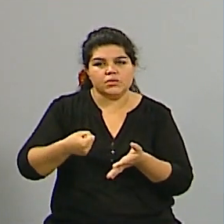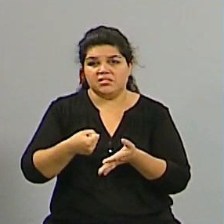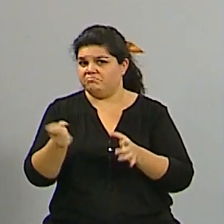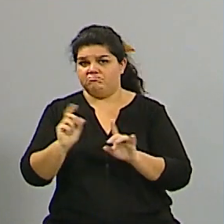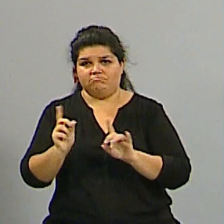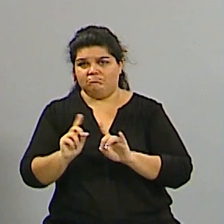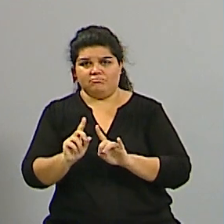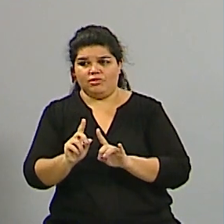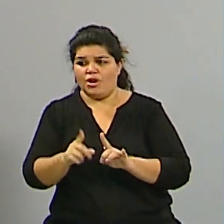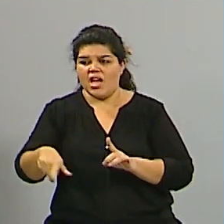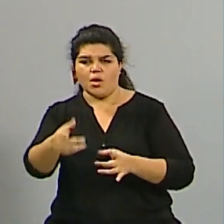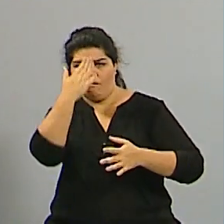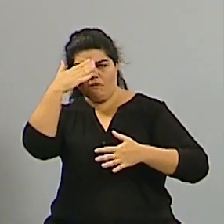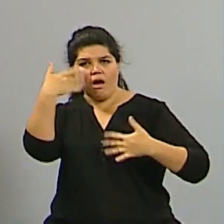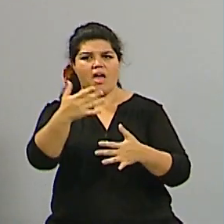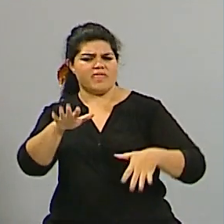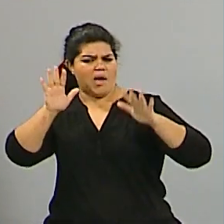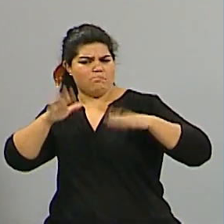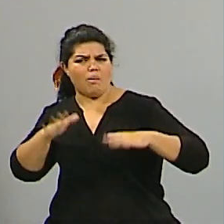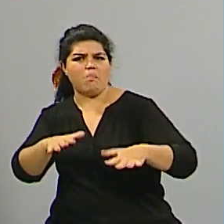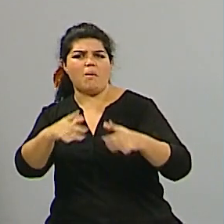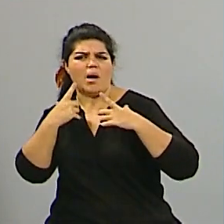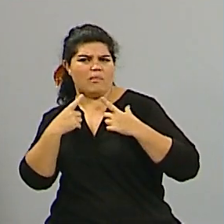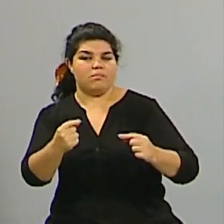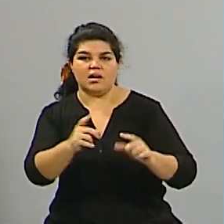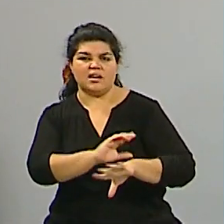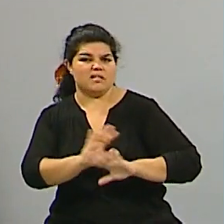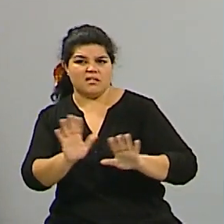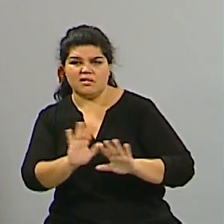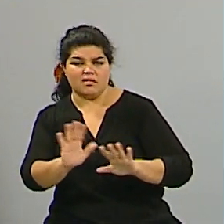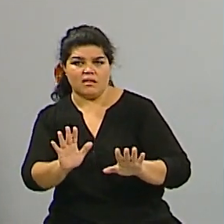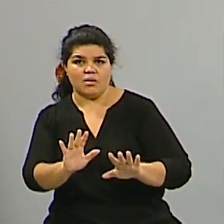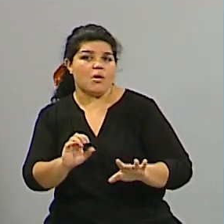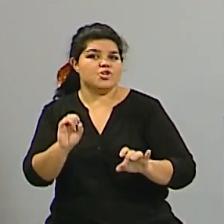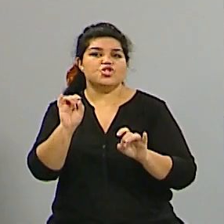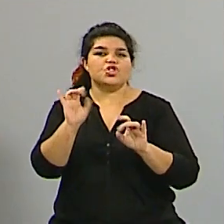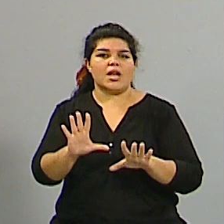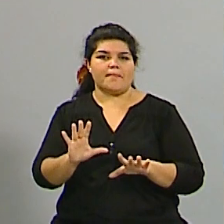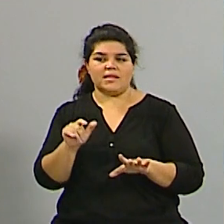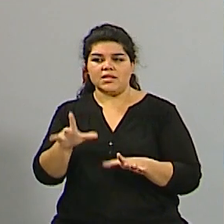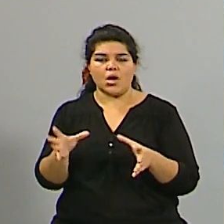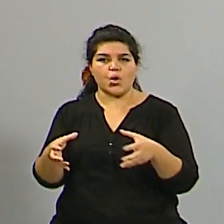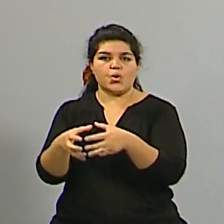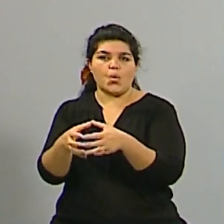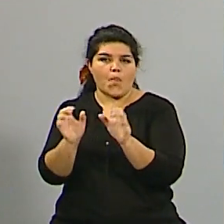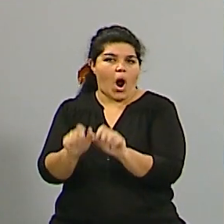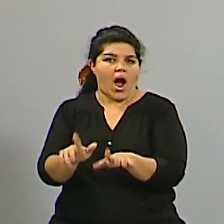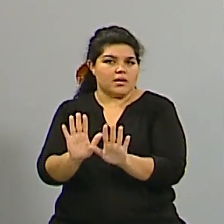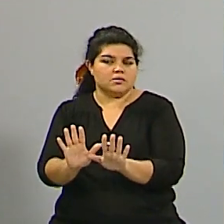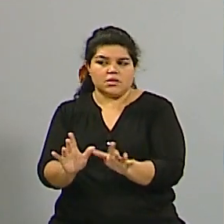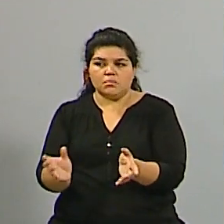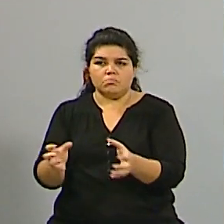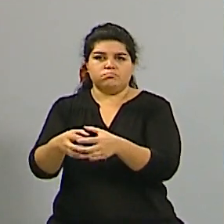una dinámica de afirmación institucional, ¿sí? Claro, Entonces, son sectores que cuando